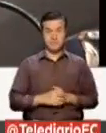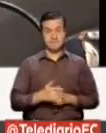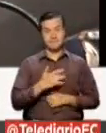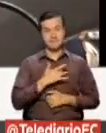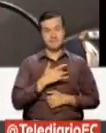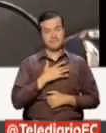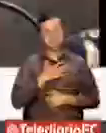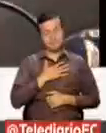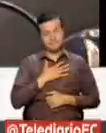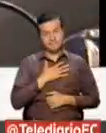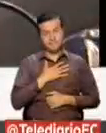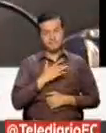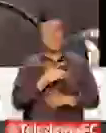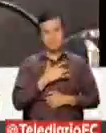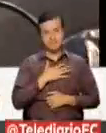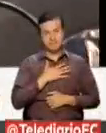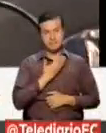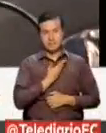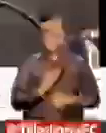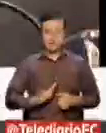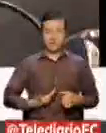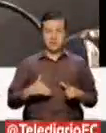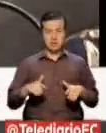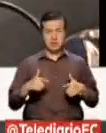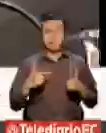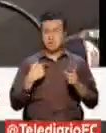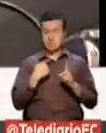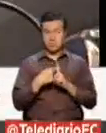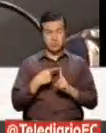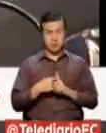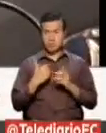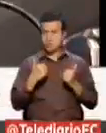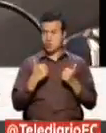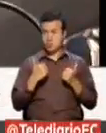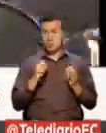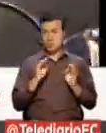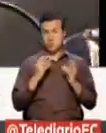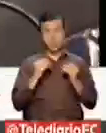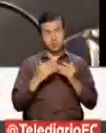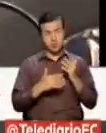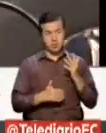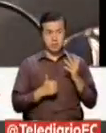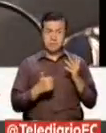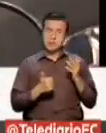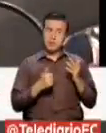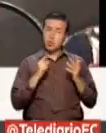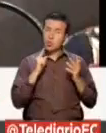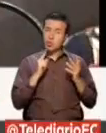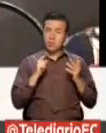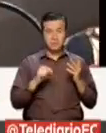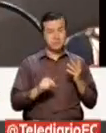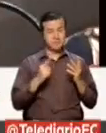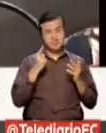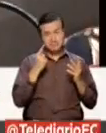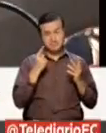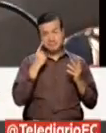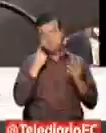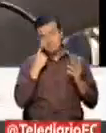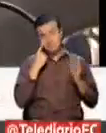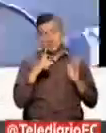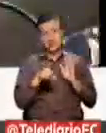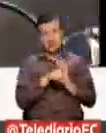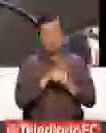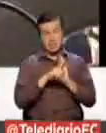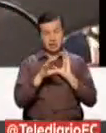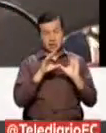que el presidente Moreno, que ha hecho cosas, me parece, muy, muy positivas en relación con el gobierno anterior, no haya